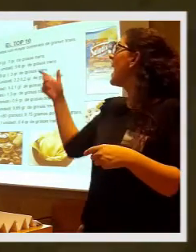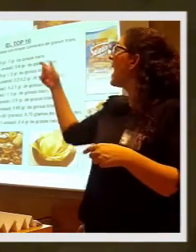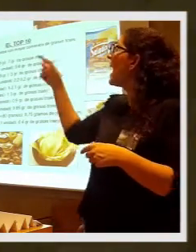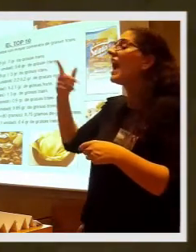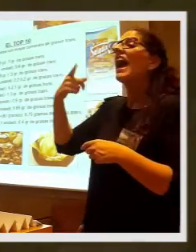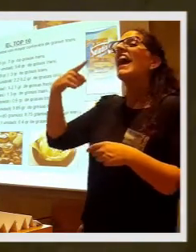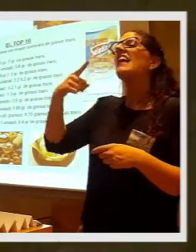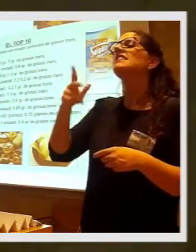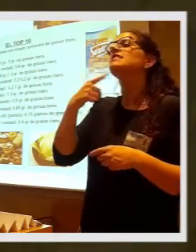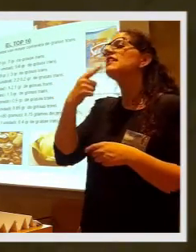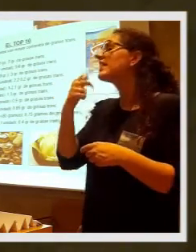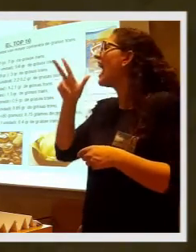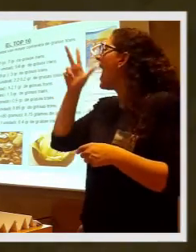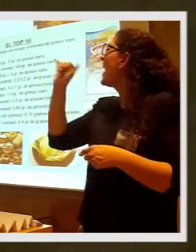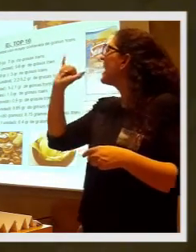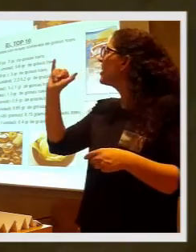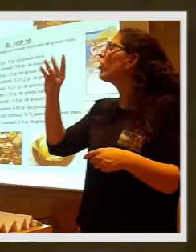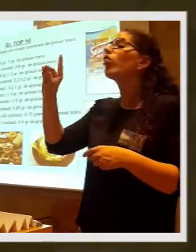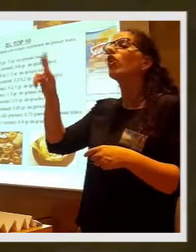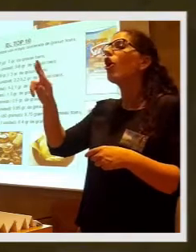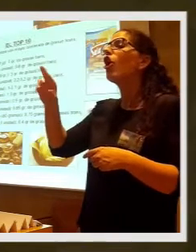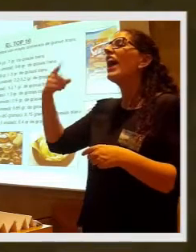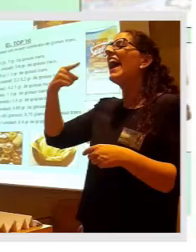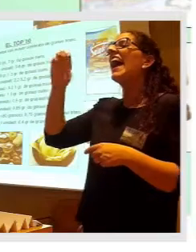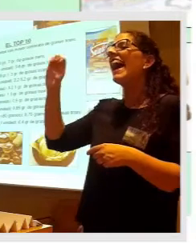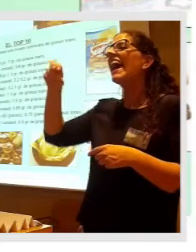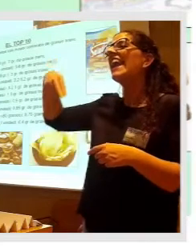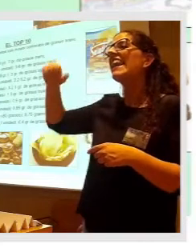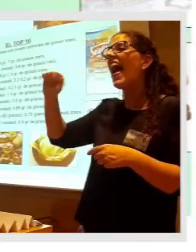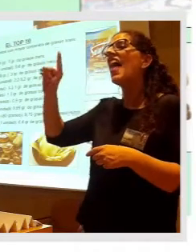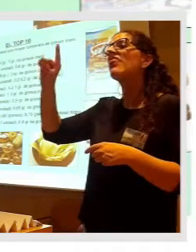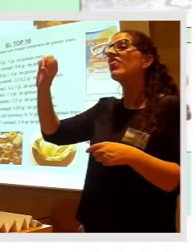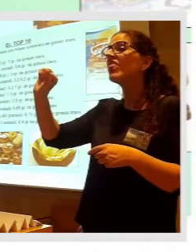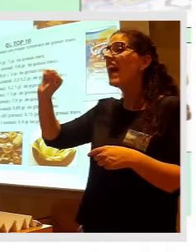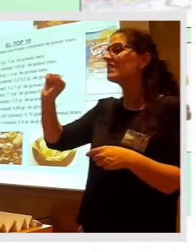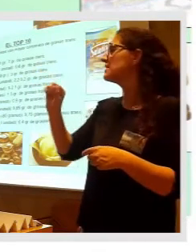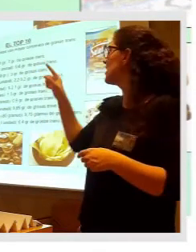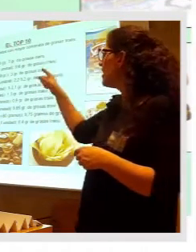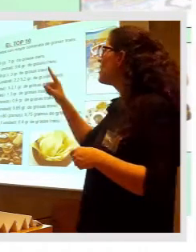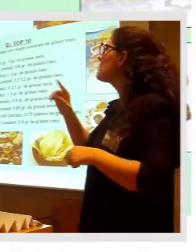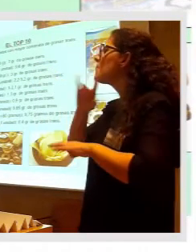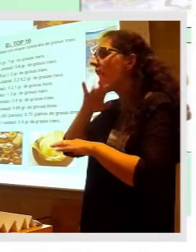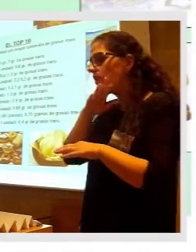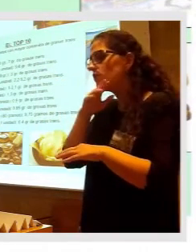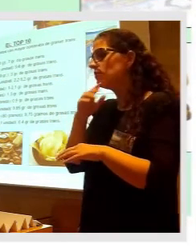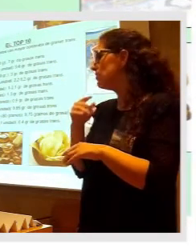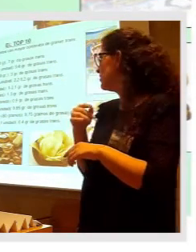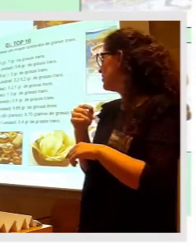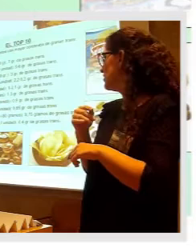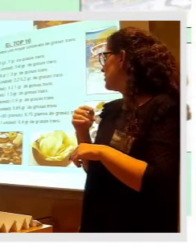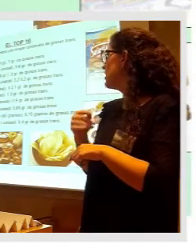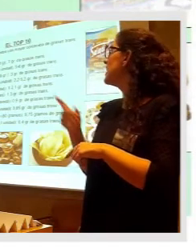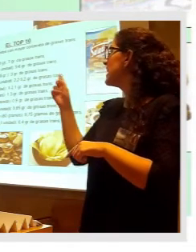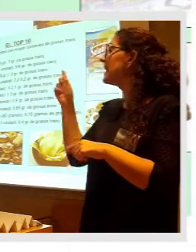o grasas vegetales, entre comillas, que puede sonar muy bien, pero si pone grasas vegetales es porque no especifica la grasa